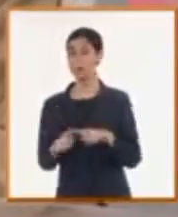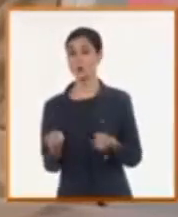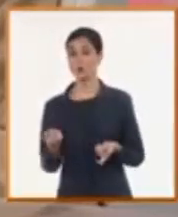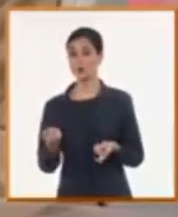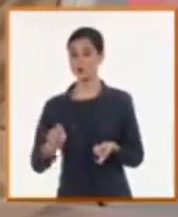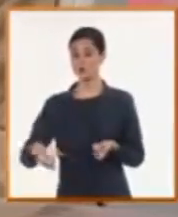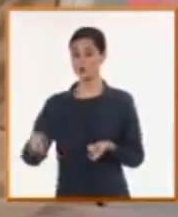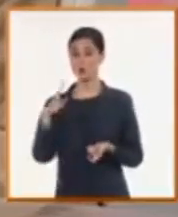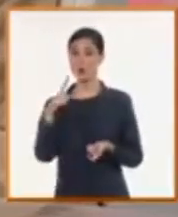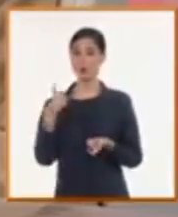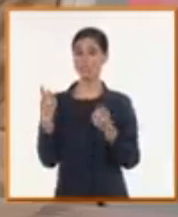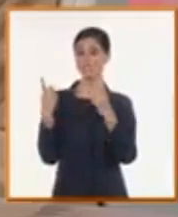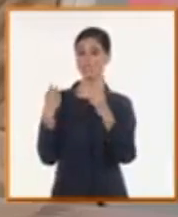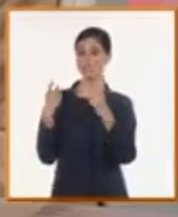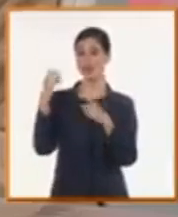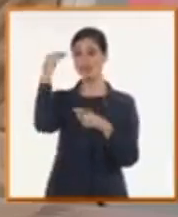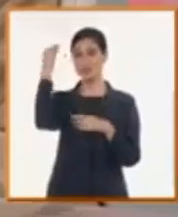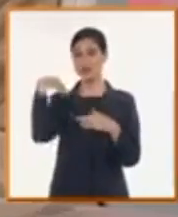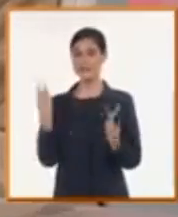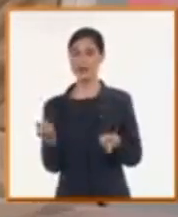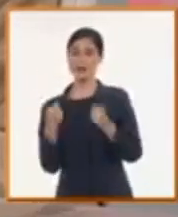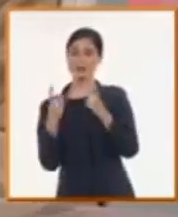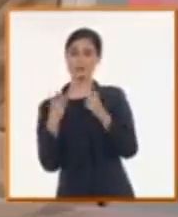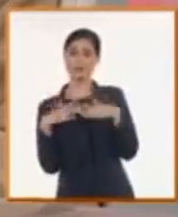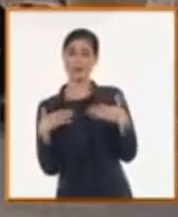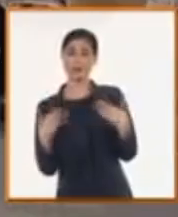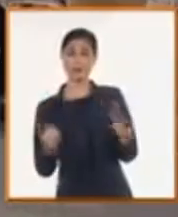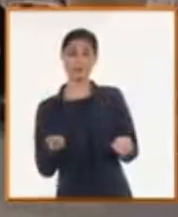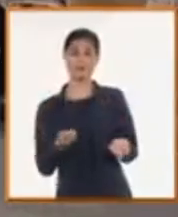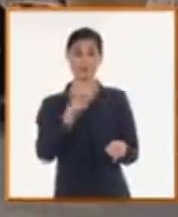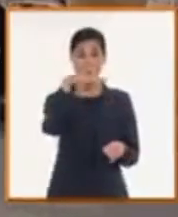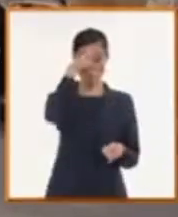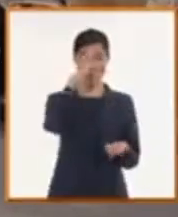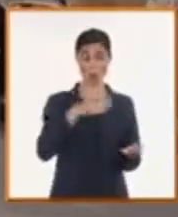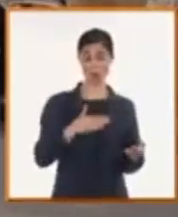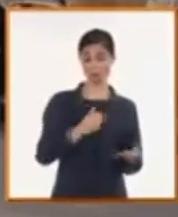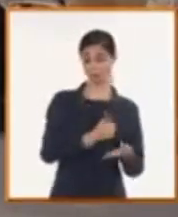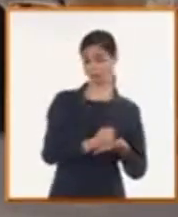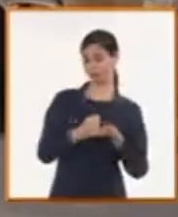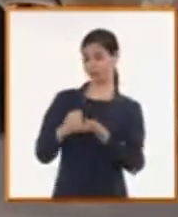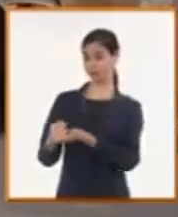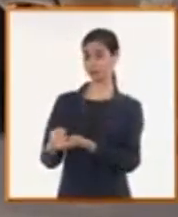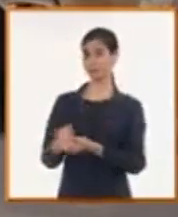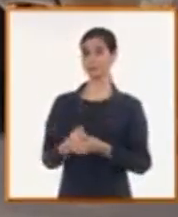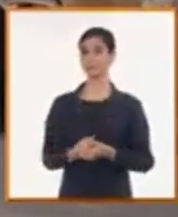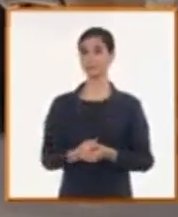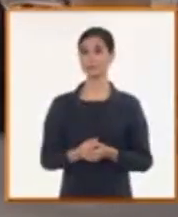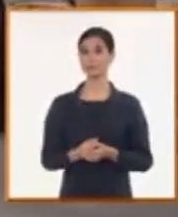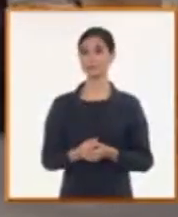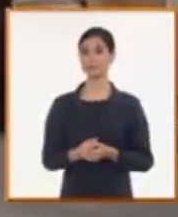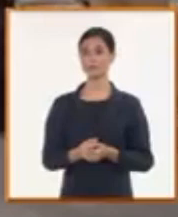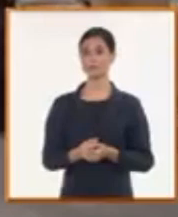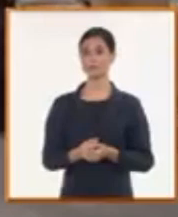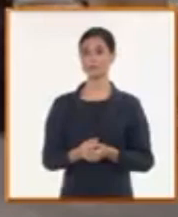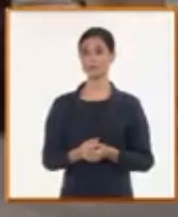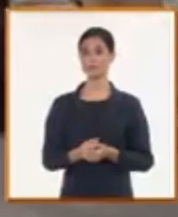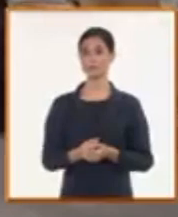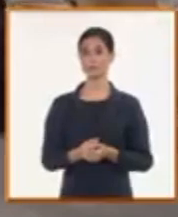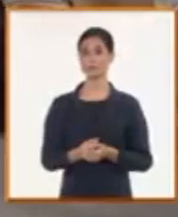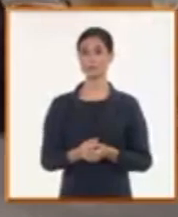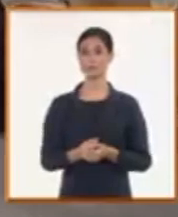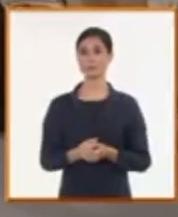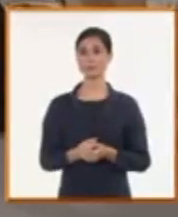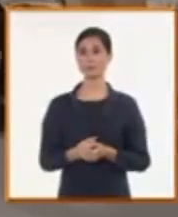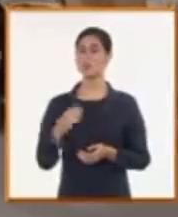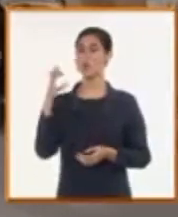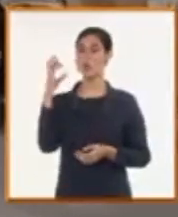capacidad combativa en nuestro país. En esas batallas, ¿cuántas fuerzas participan? En la dirección principal, bueno, estamos hablando de